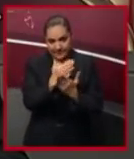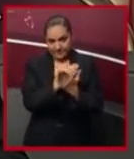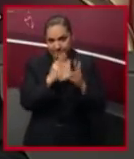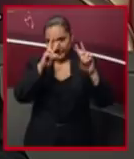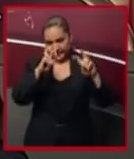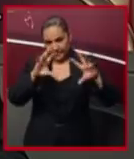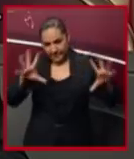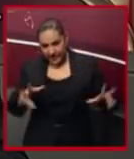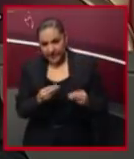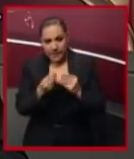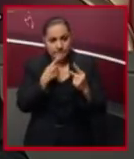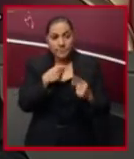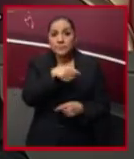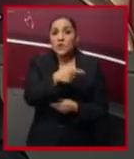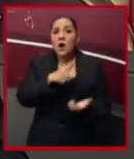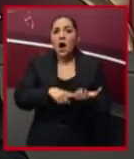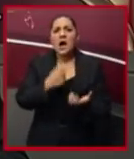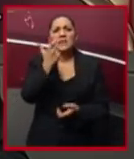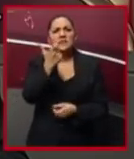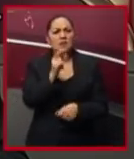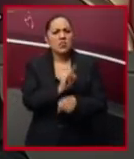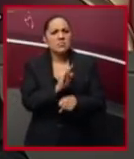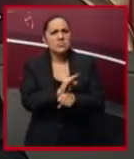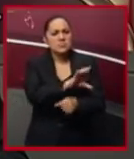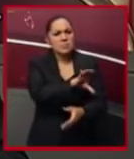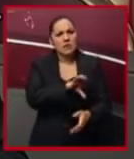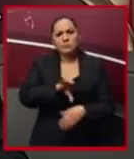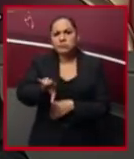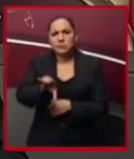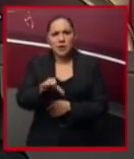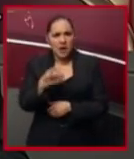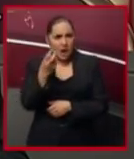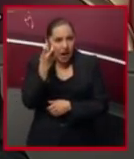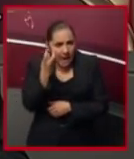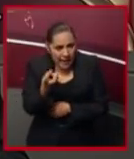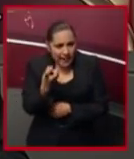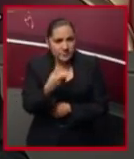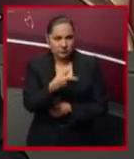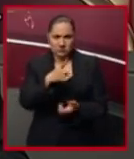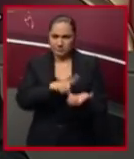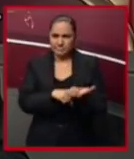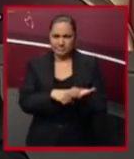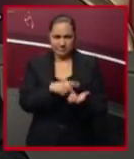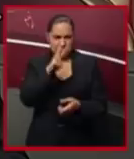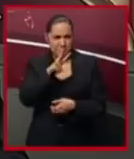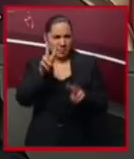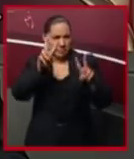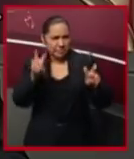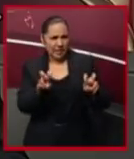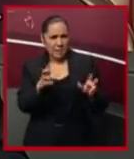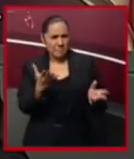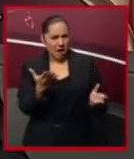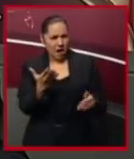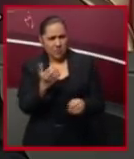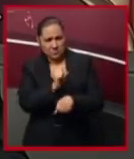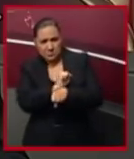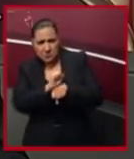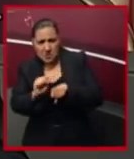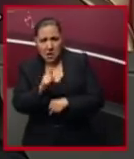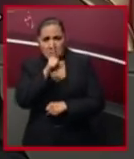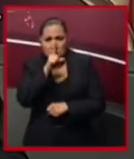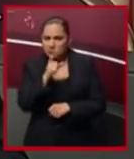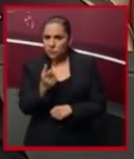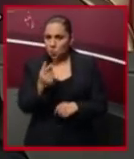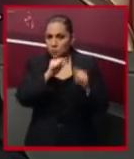es un tema menor debido a que se ha presentado en por lo menos 10 entidades del país. Enfatizaron en la necesidad de implementar acciones para combatir la